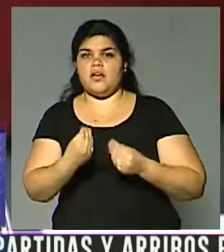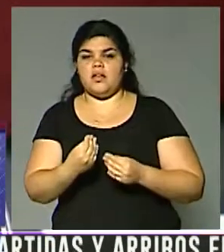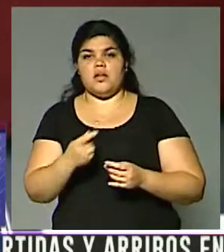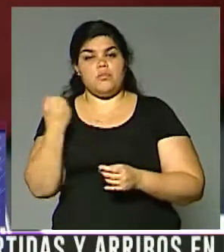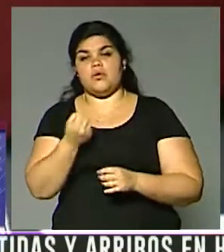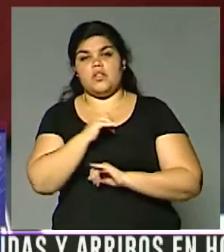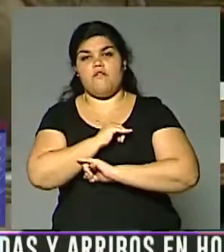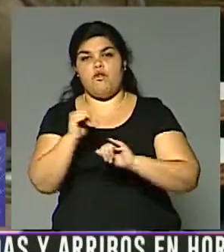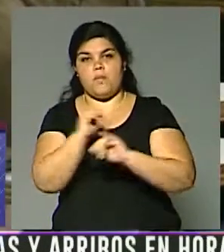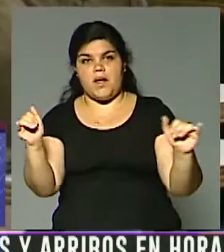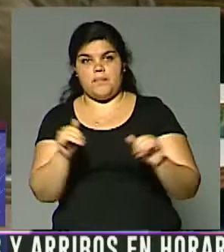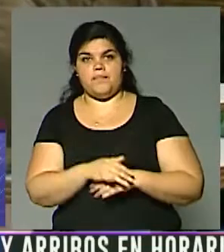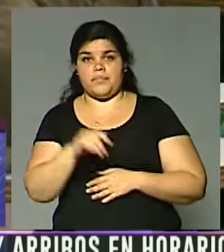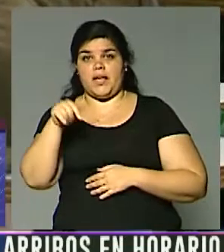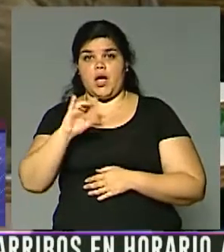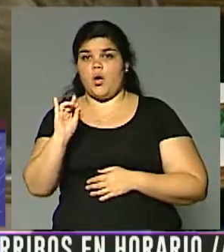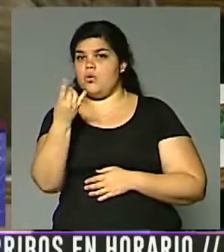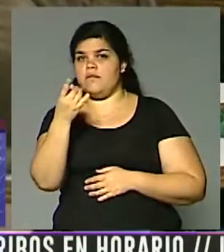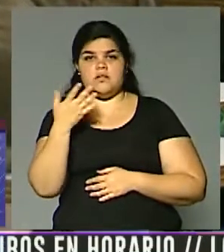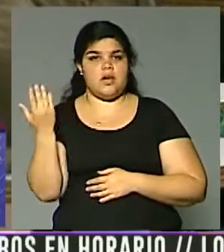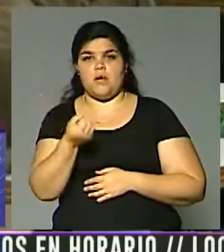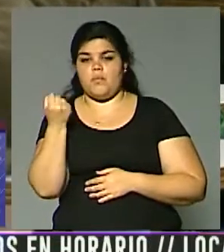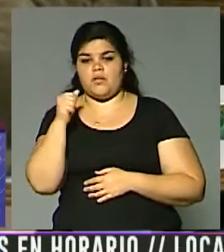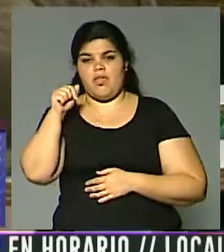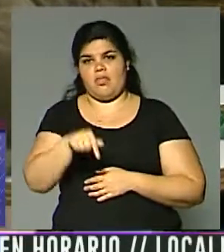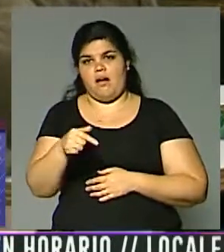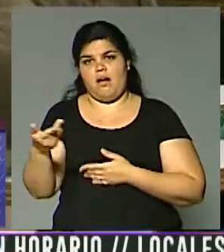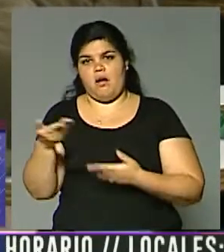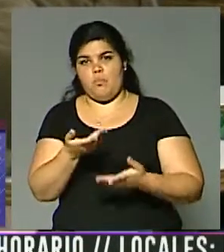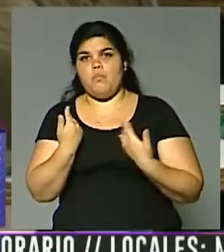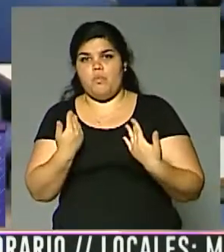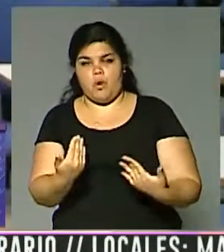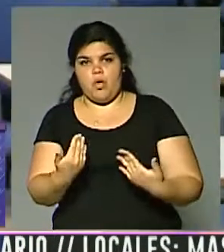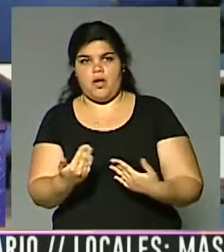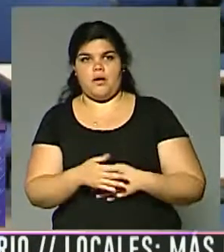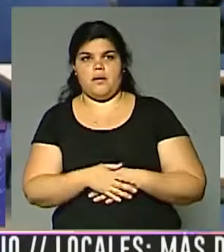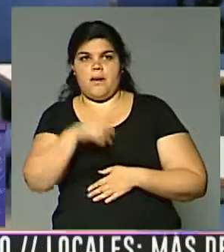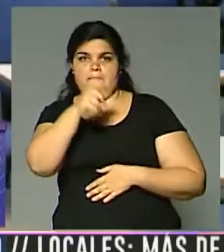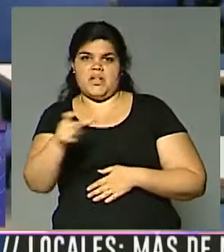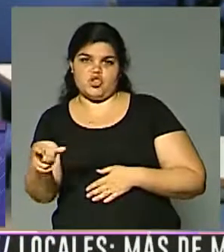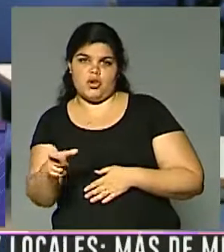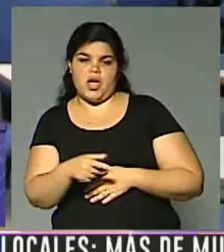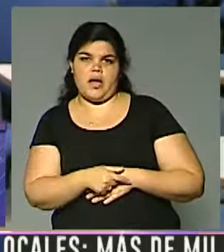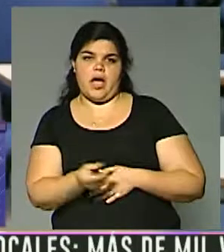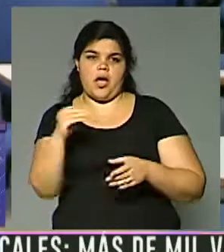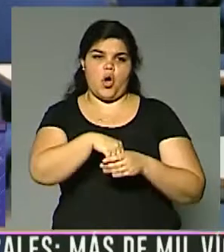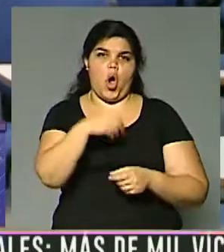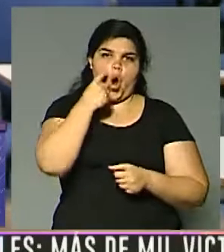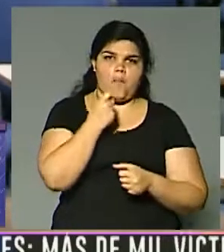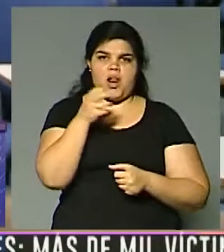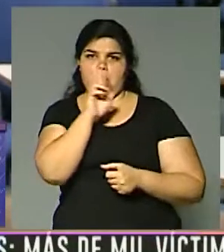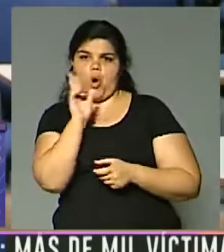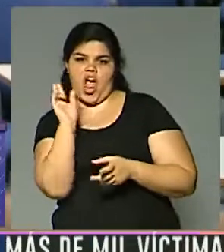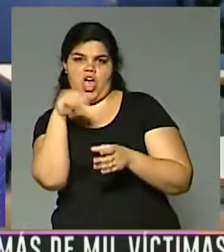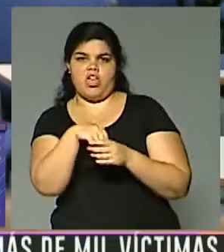y bueno desde la universidad me parece que es la casa hay que entender que muchas personas no están dentro del masculino del femenino y